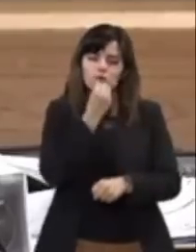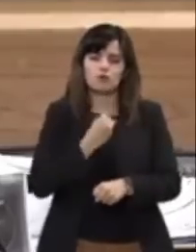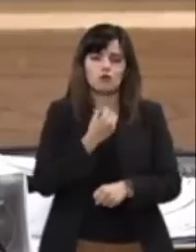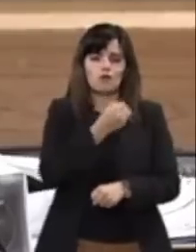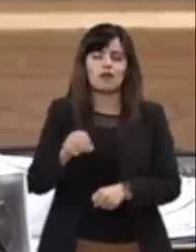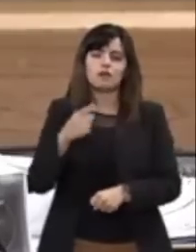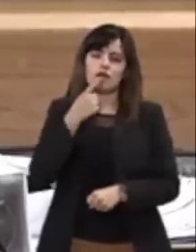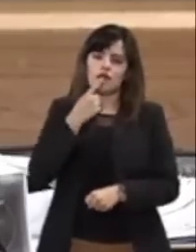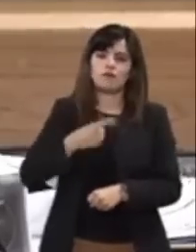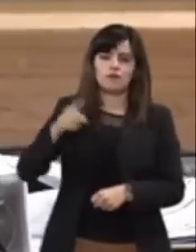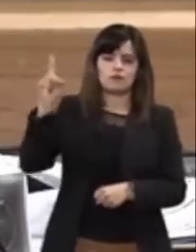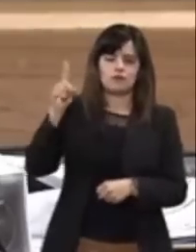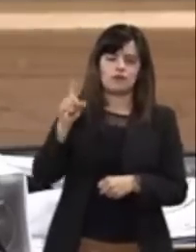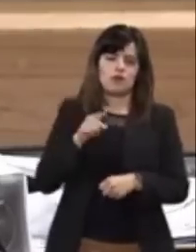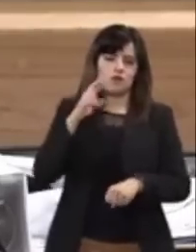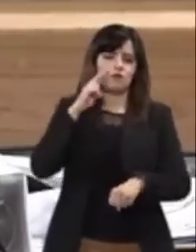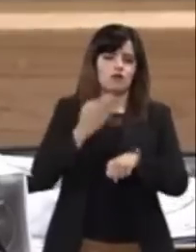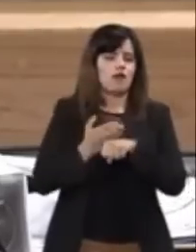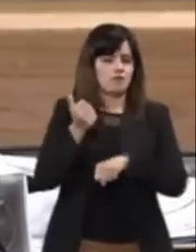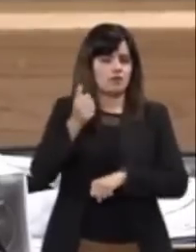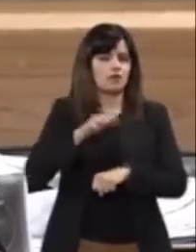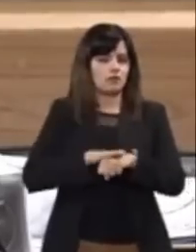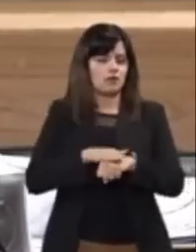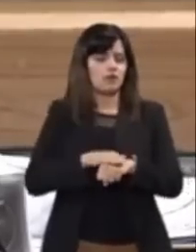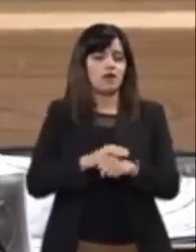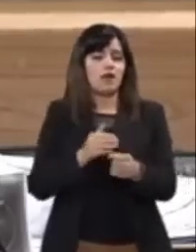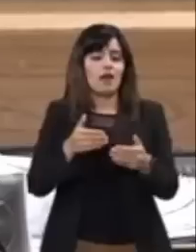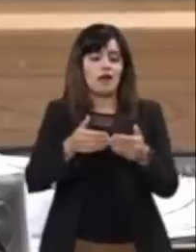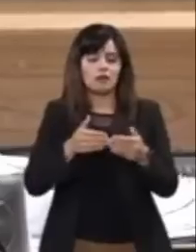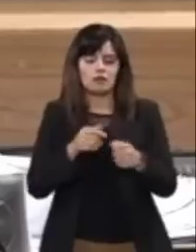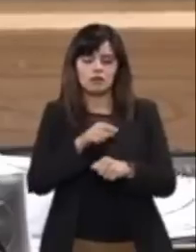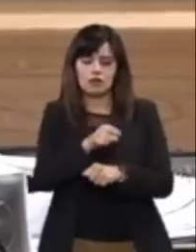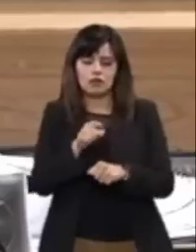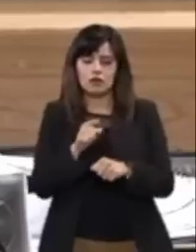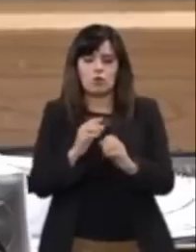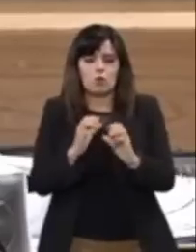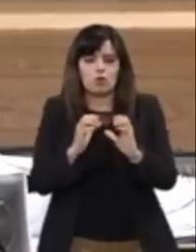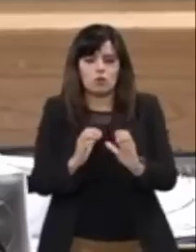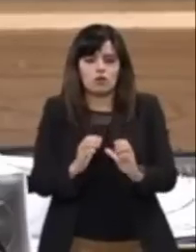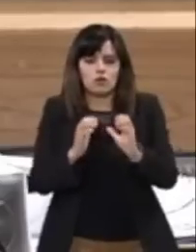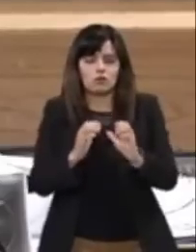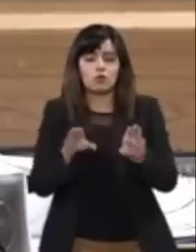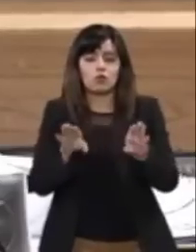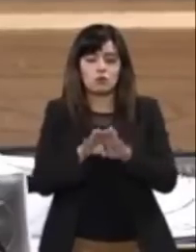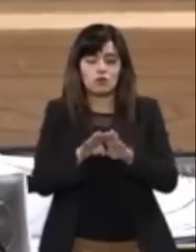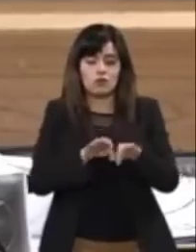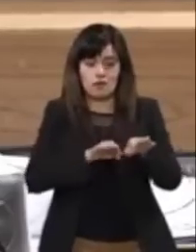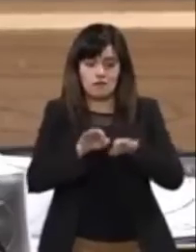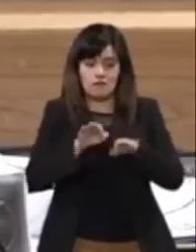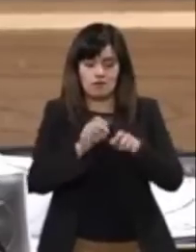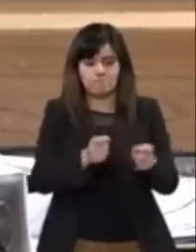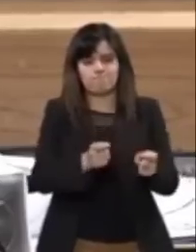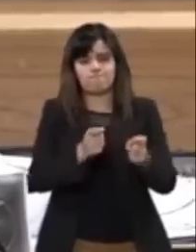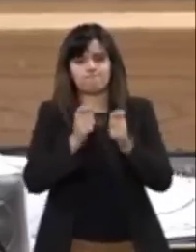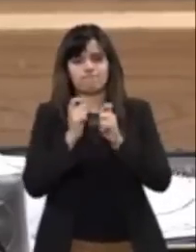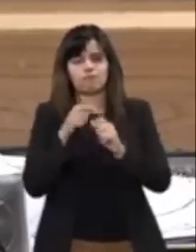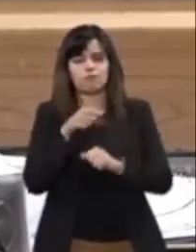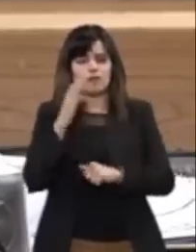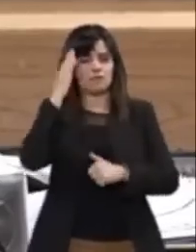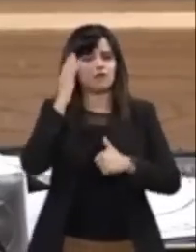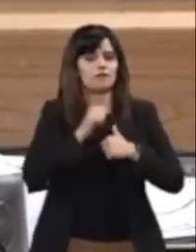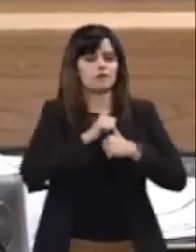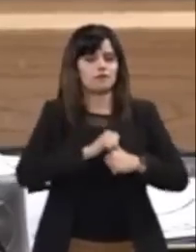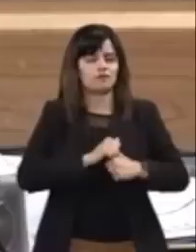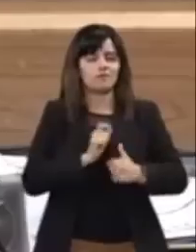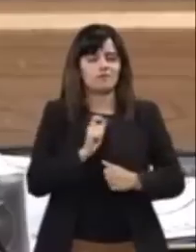de responsabilidades administrativas y adoptar como medida cautelar la separación temporal del cargo al titular de la Dirección de Recursos